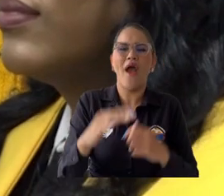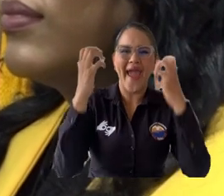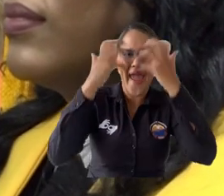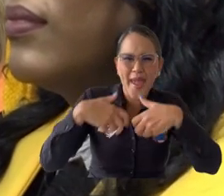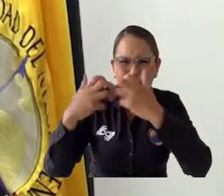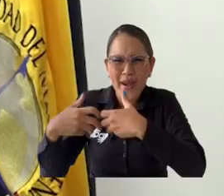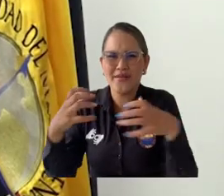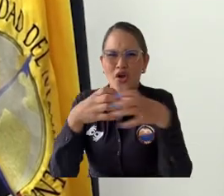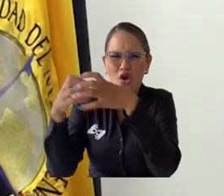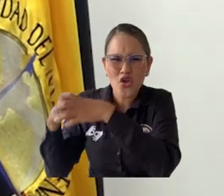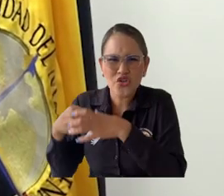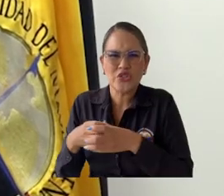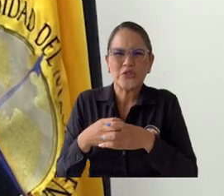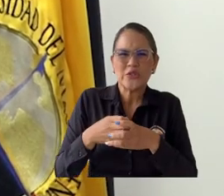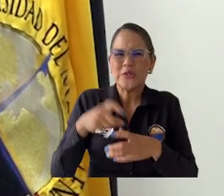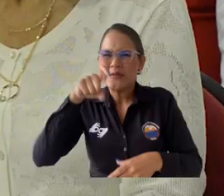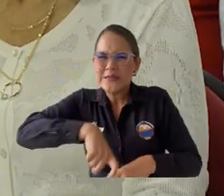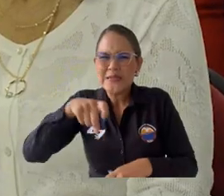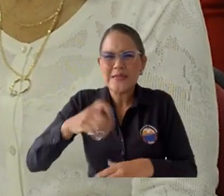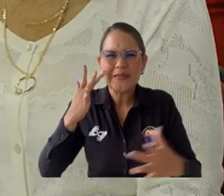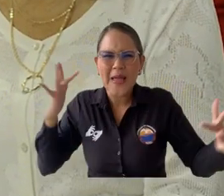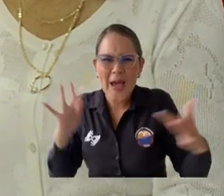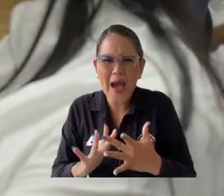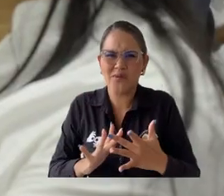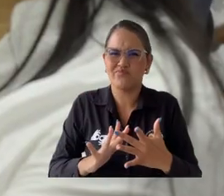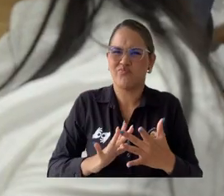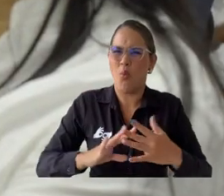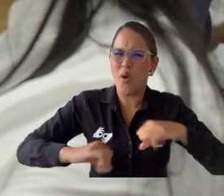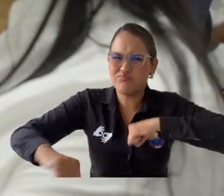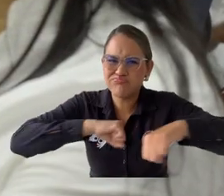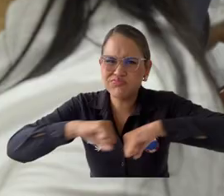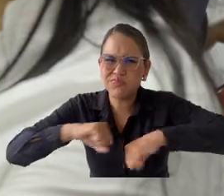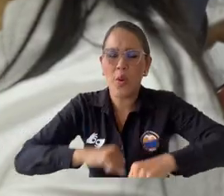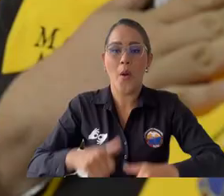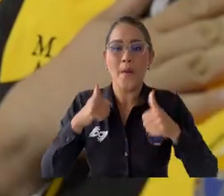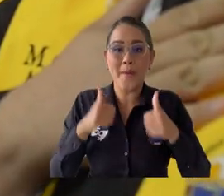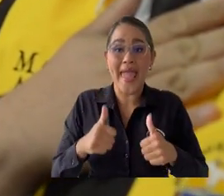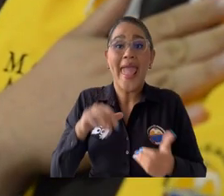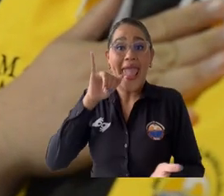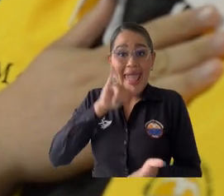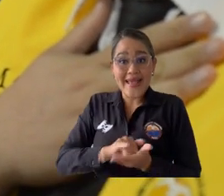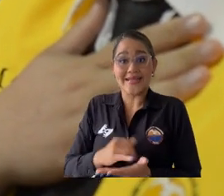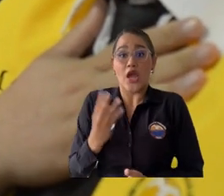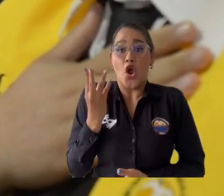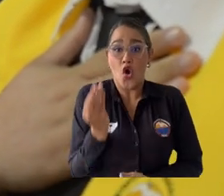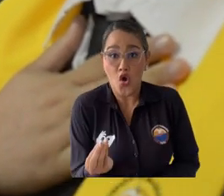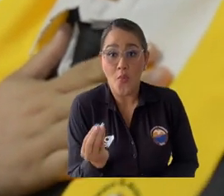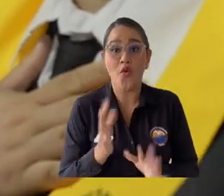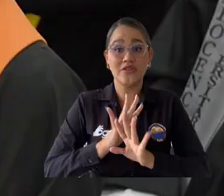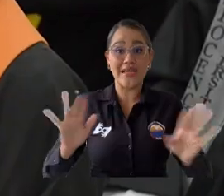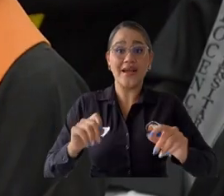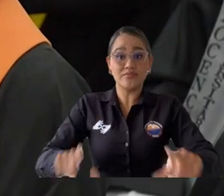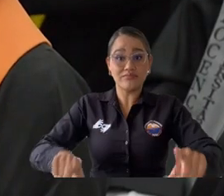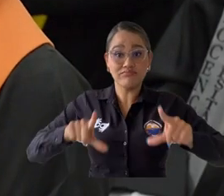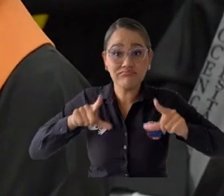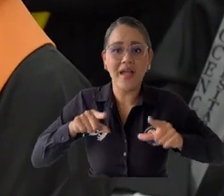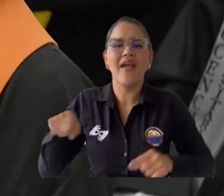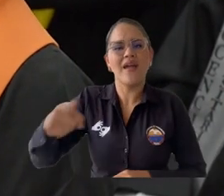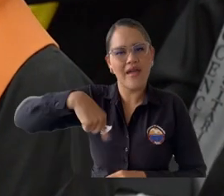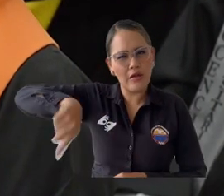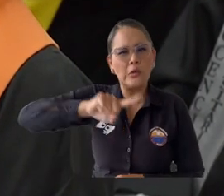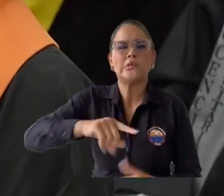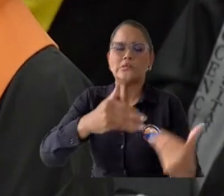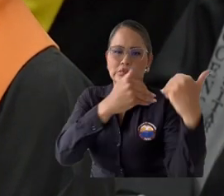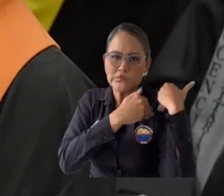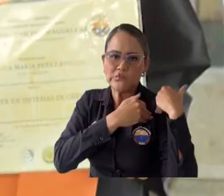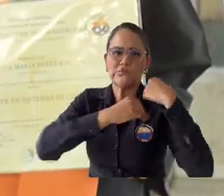para la consolidación de un proceso adecuado de desarrollo en las organizaciones. Por ello, esta primera cohorte egresa con el compromiso